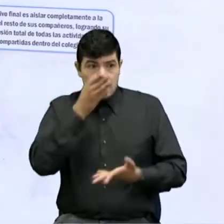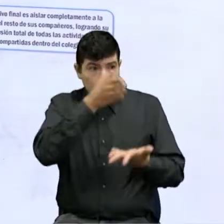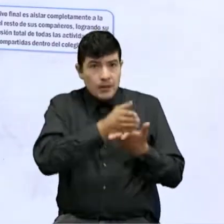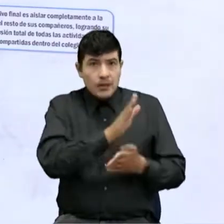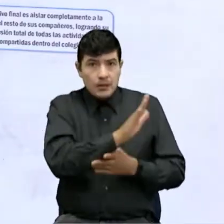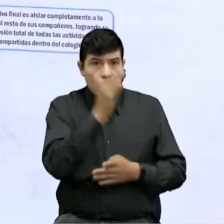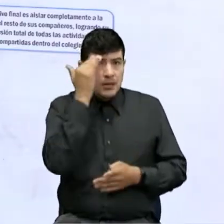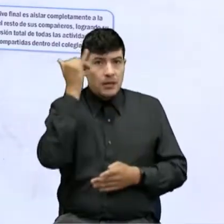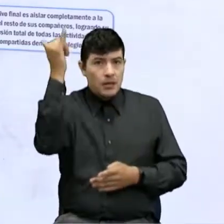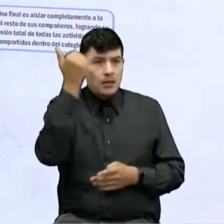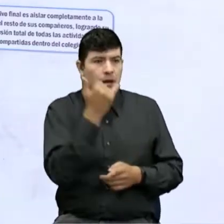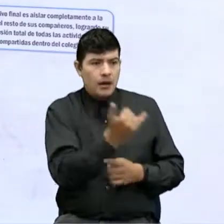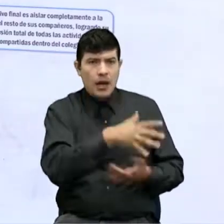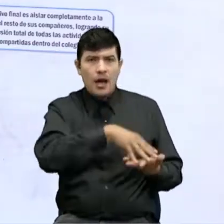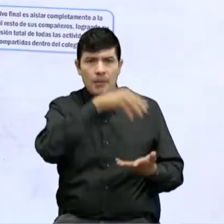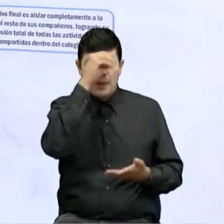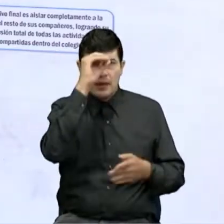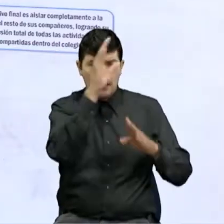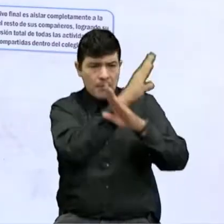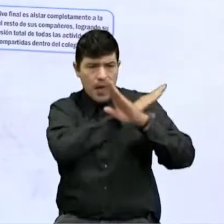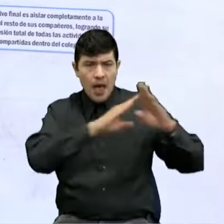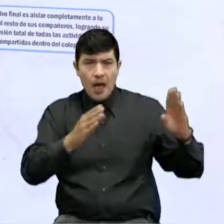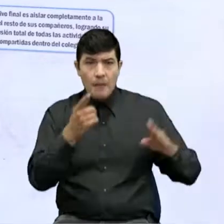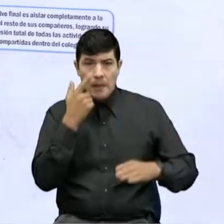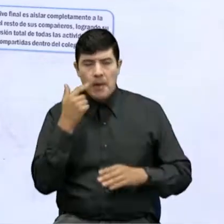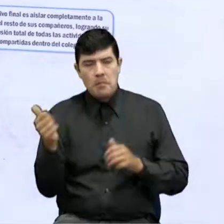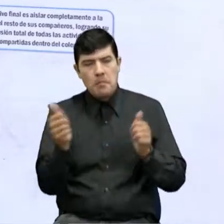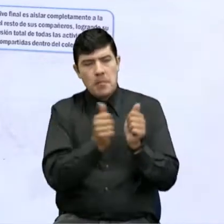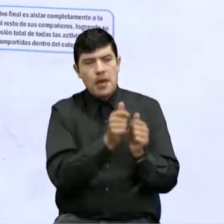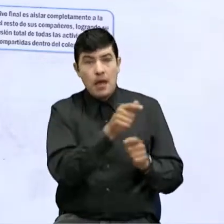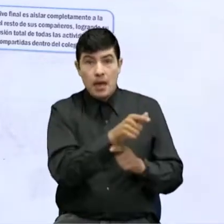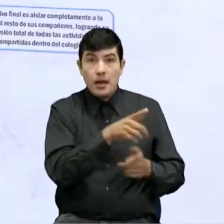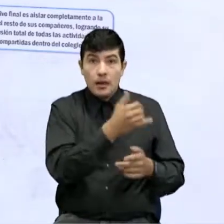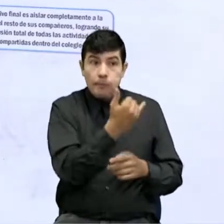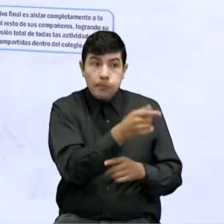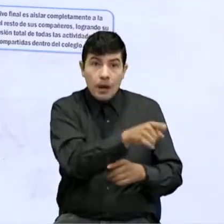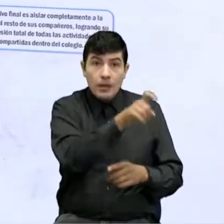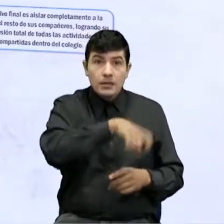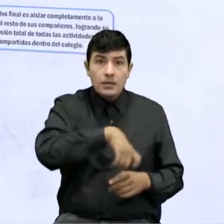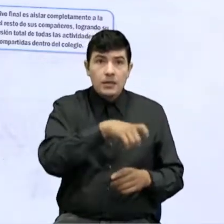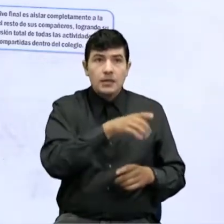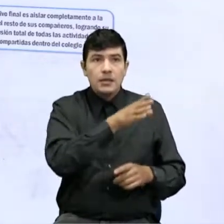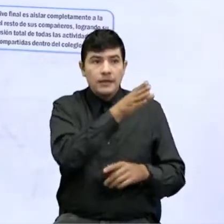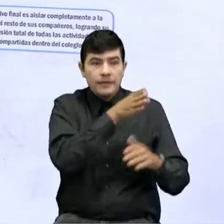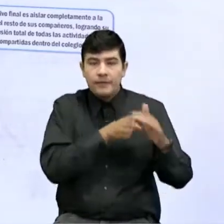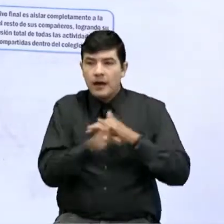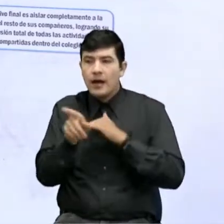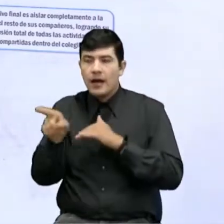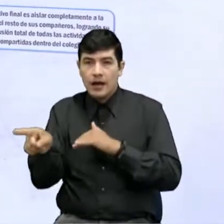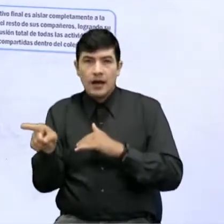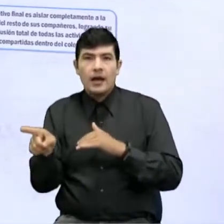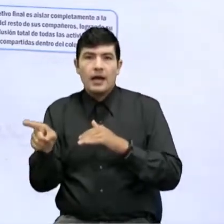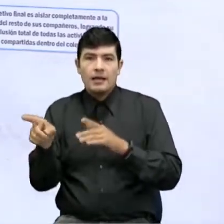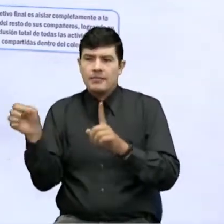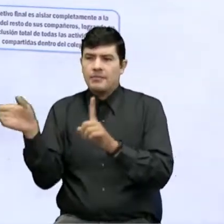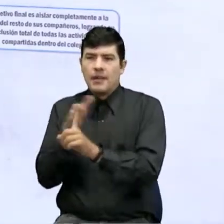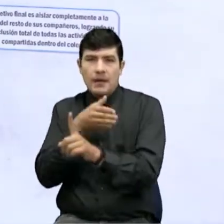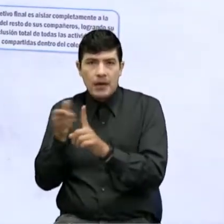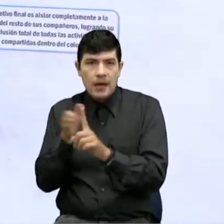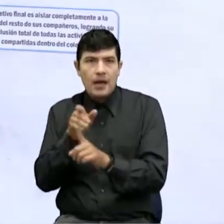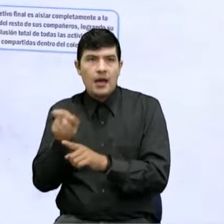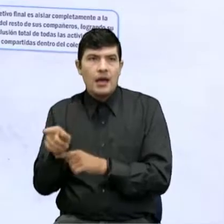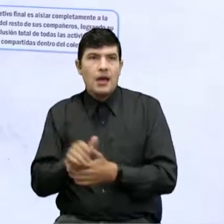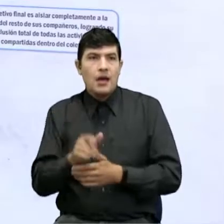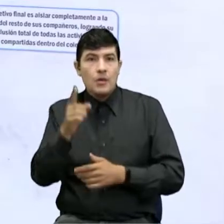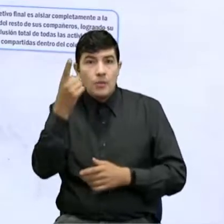estas, de aprender artes marciales, el papito lo llevaba, y él en la escuela llegaba y le cascaba a los compañeros, y un día tuvo la ocurrencia de